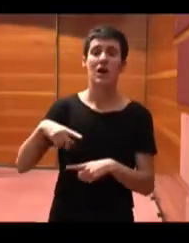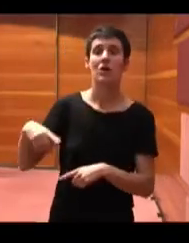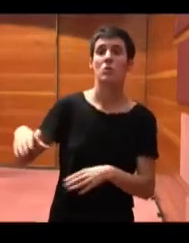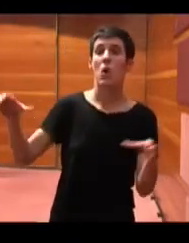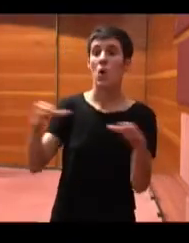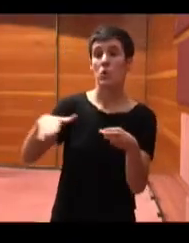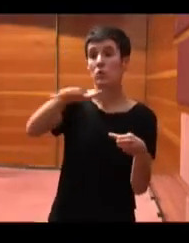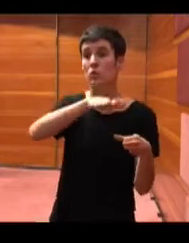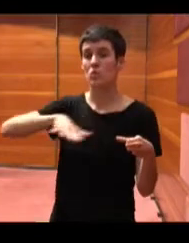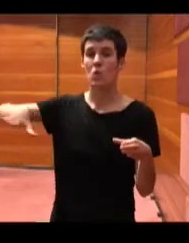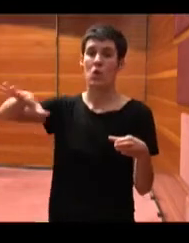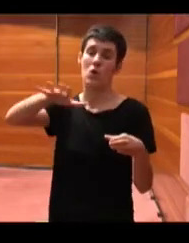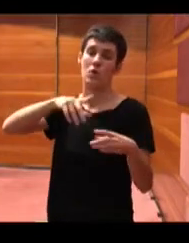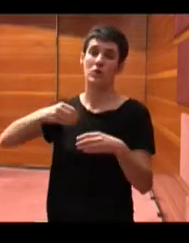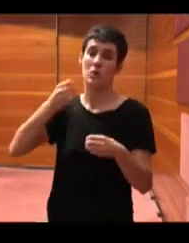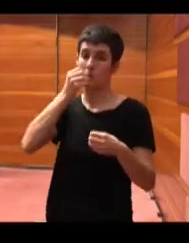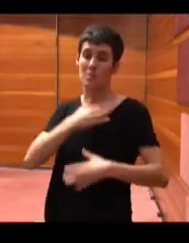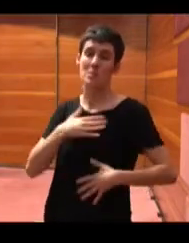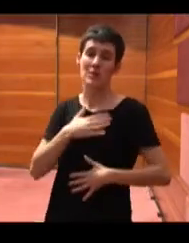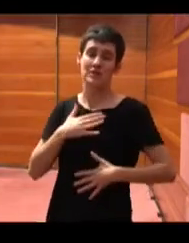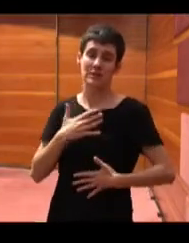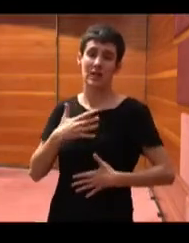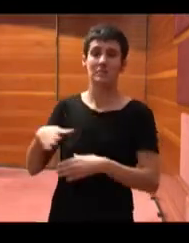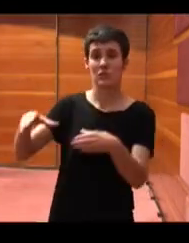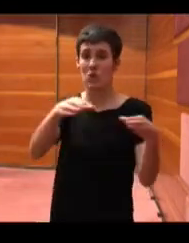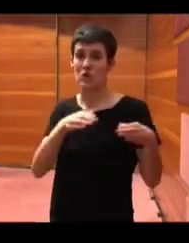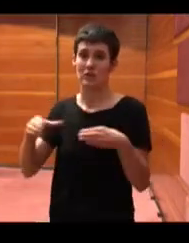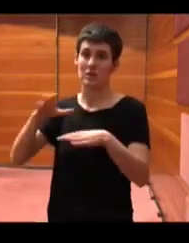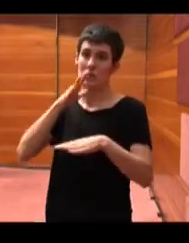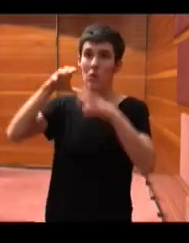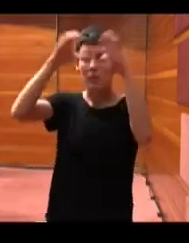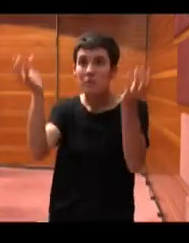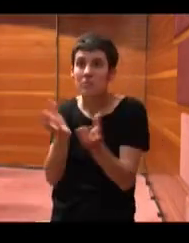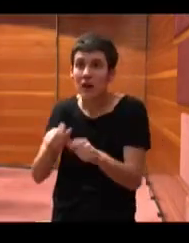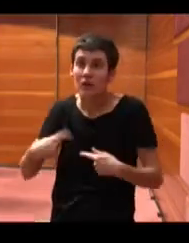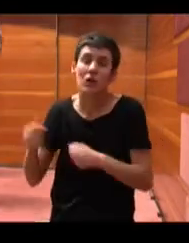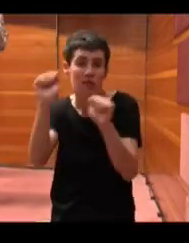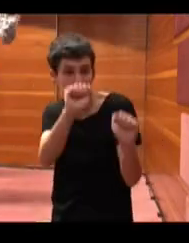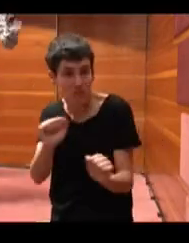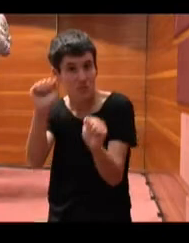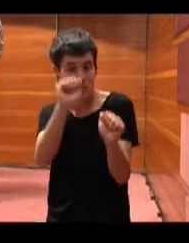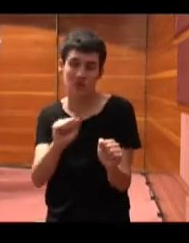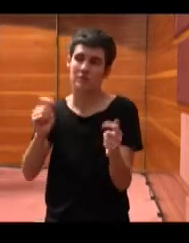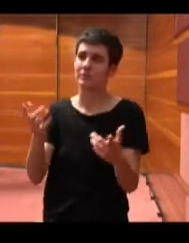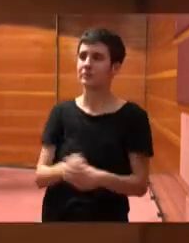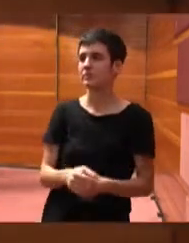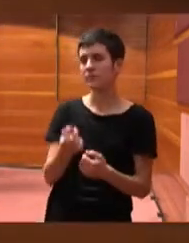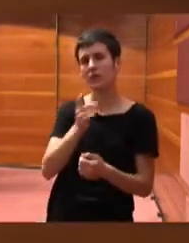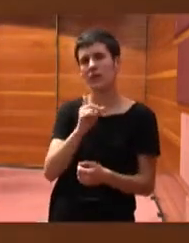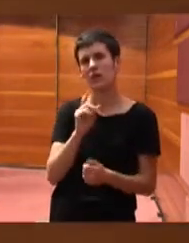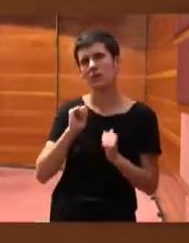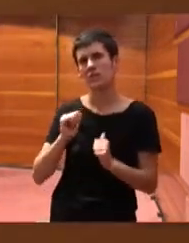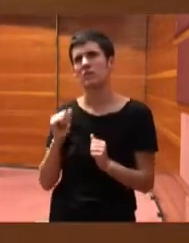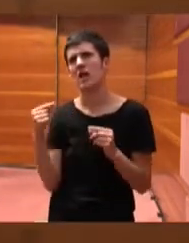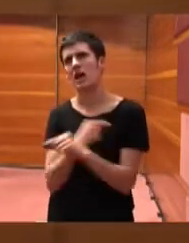que además consume poco y es ecológico. Ah, vale, contribuyo a salvar el planeta, muy bien. No, vamos a empezar al final. ¿Por qué?